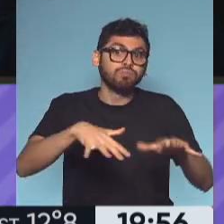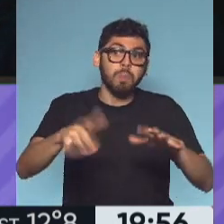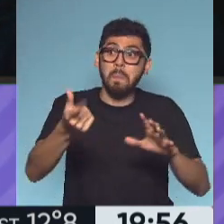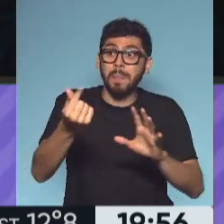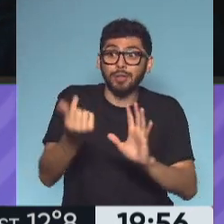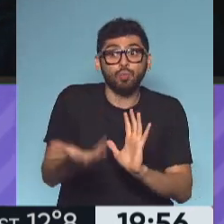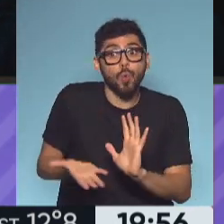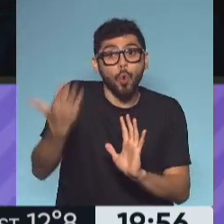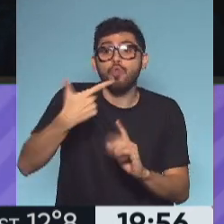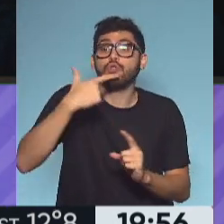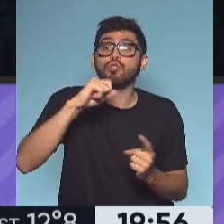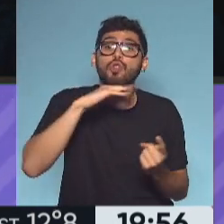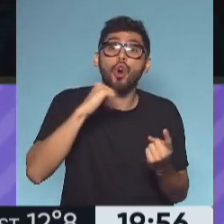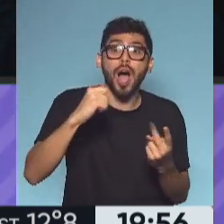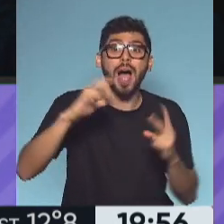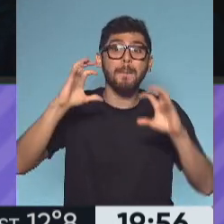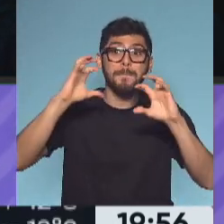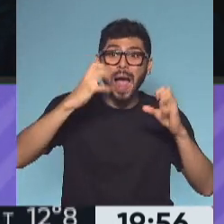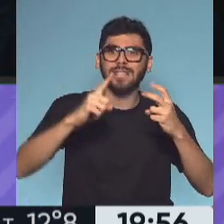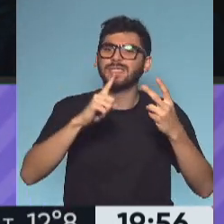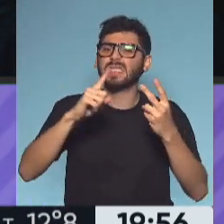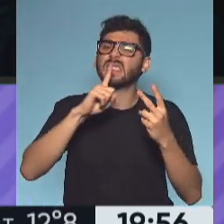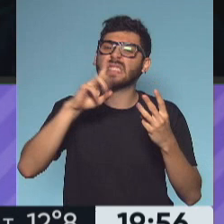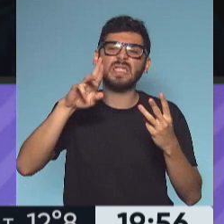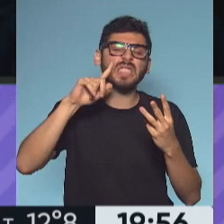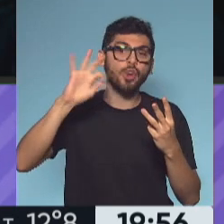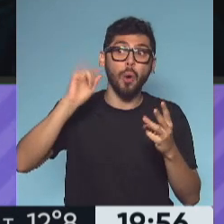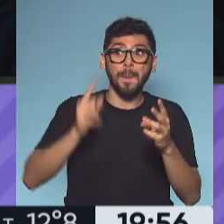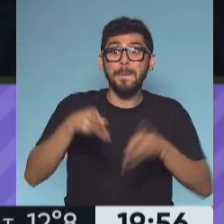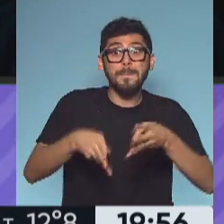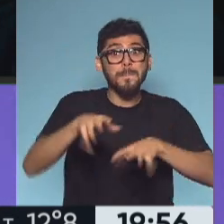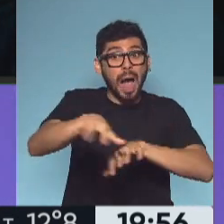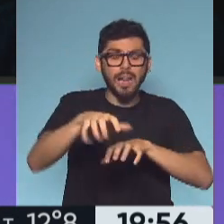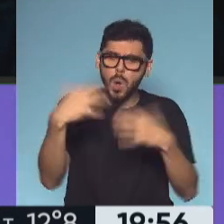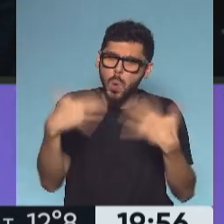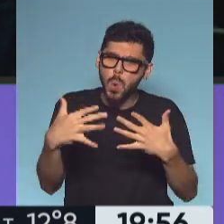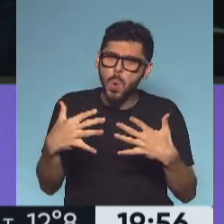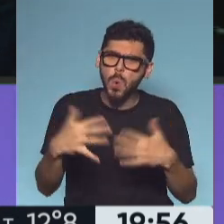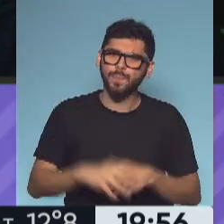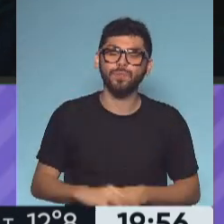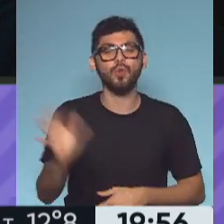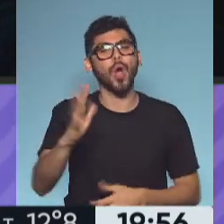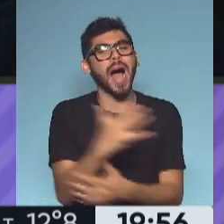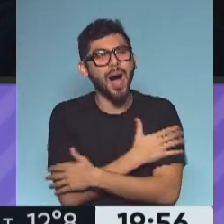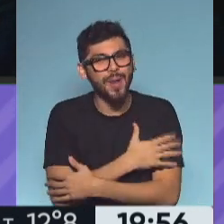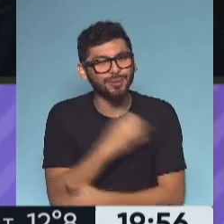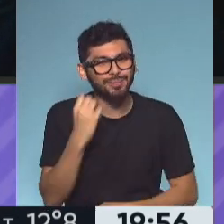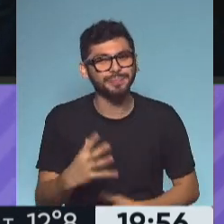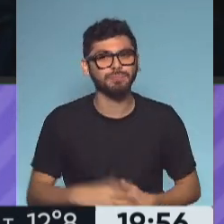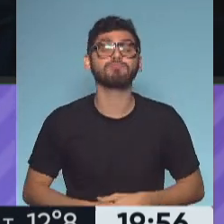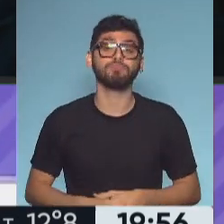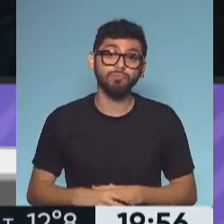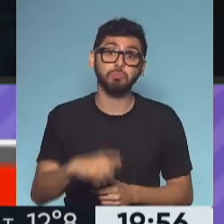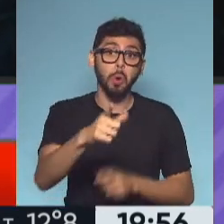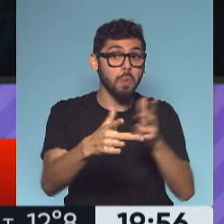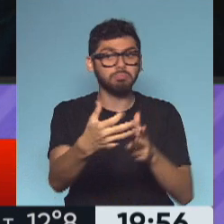muy altos para la soja, para el maíz, para el trigo, hasta incluso para maquinarias. ¿Cómo estás? Un abrazo. ¿Qué tal? Un abrazo. Bueno, sí, muy